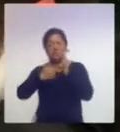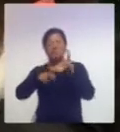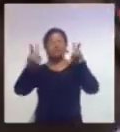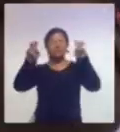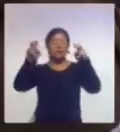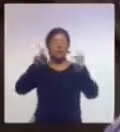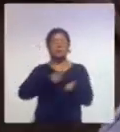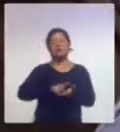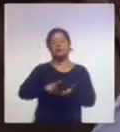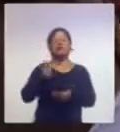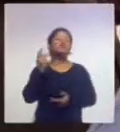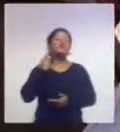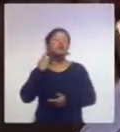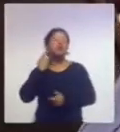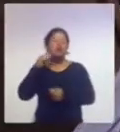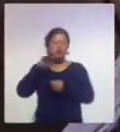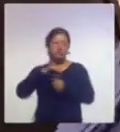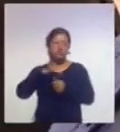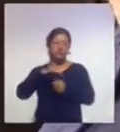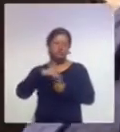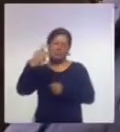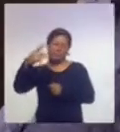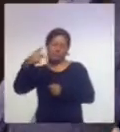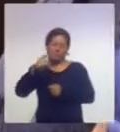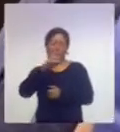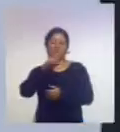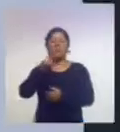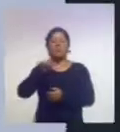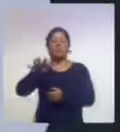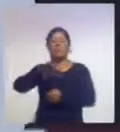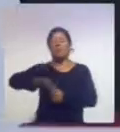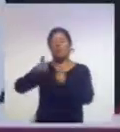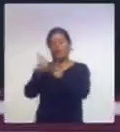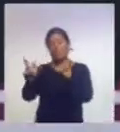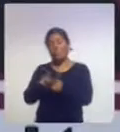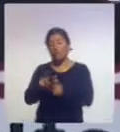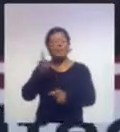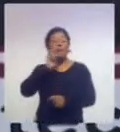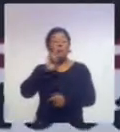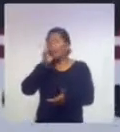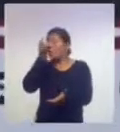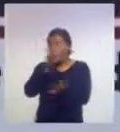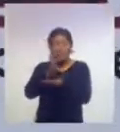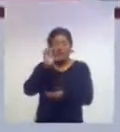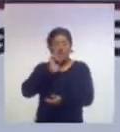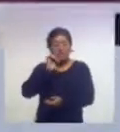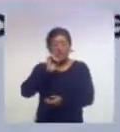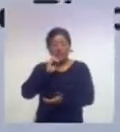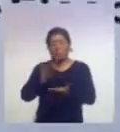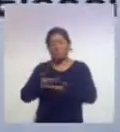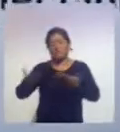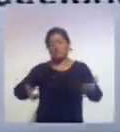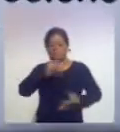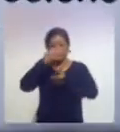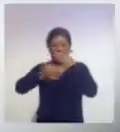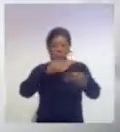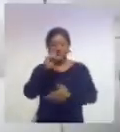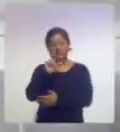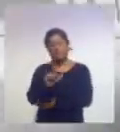los derechos políticos electorales para ese sector. Con información de Altagracia Corona, Ahora Noticias.